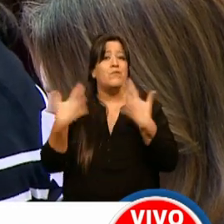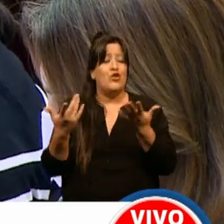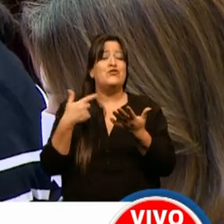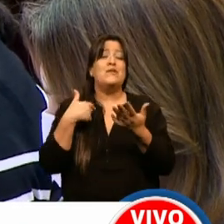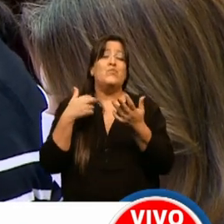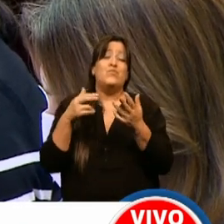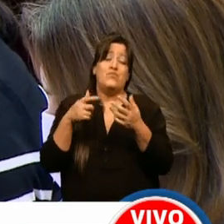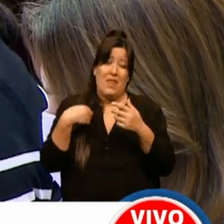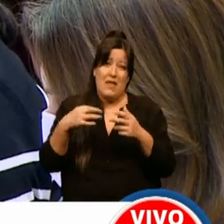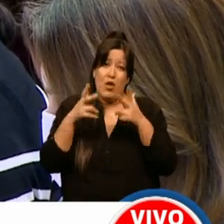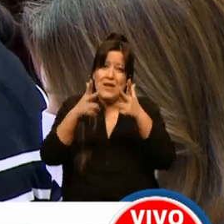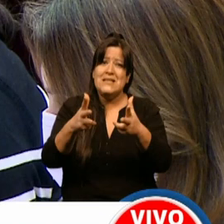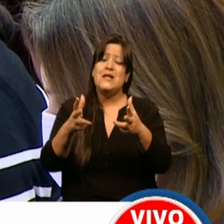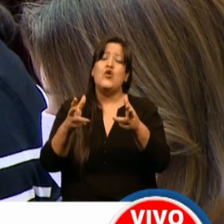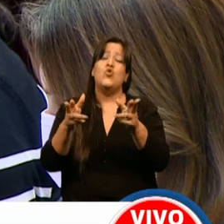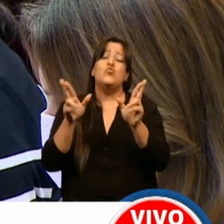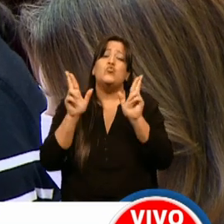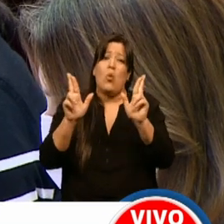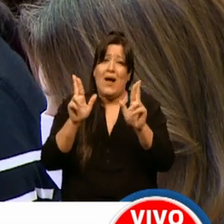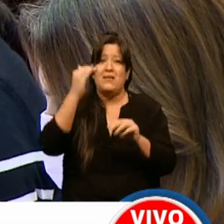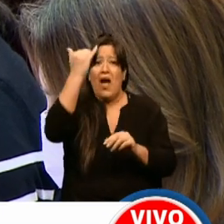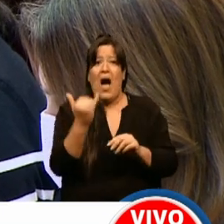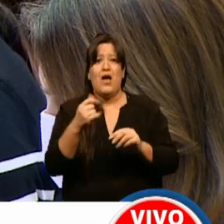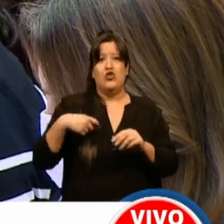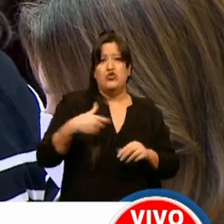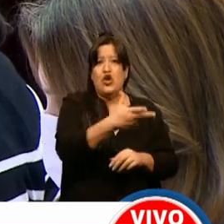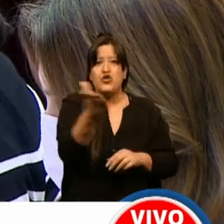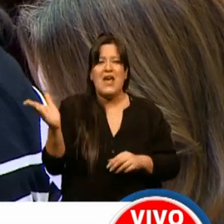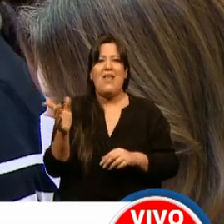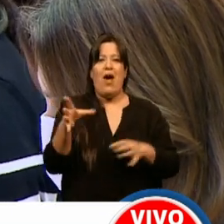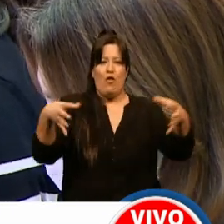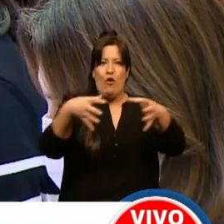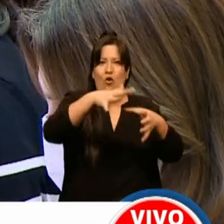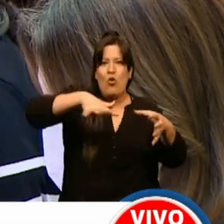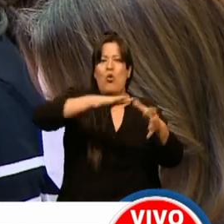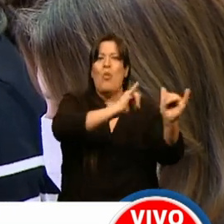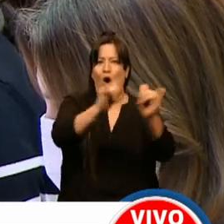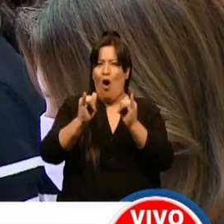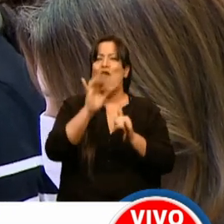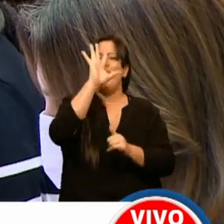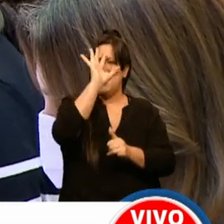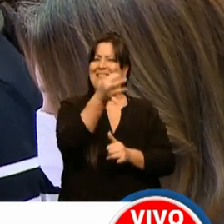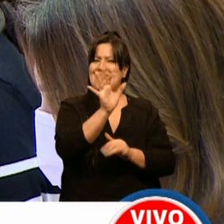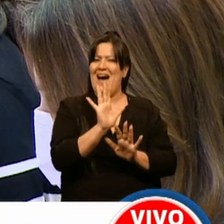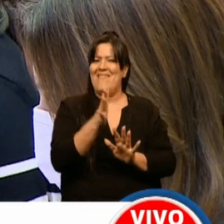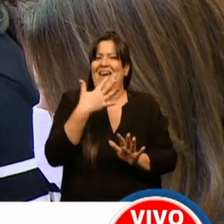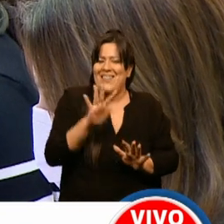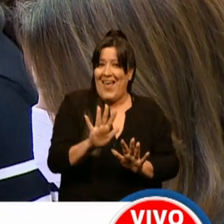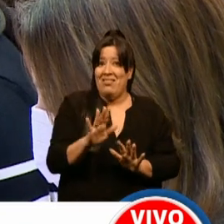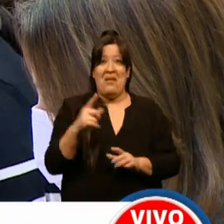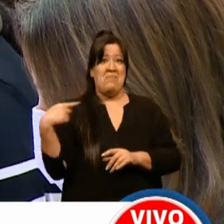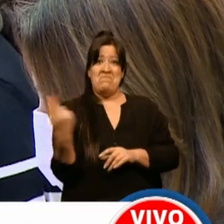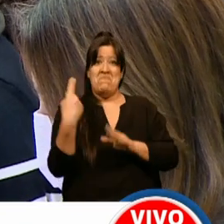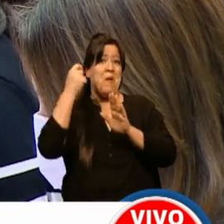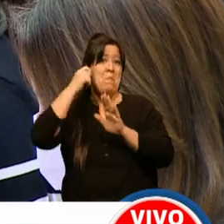tenemos una sociedad y una juventud que entiende realidades que nosotros los mayores